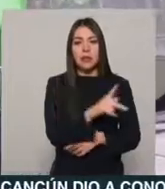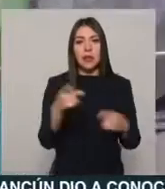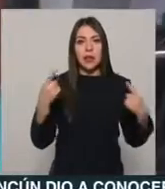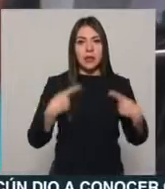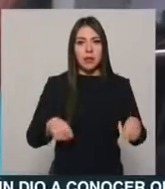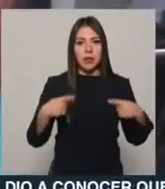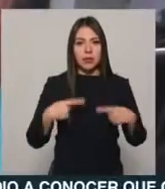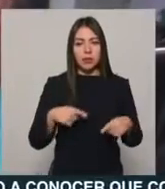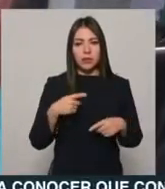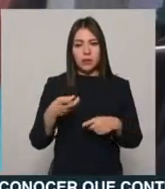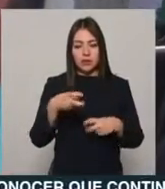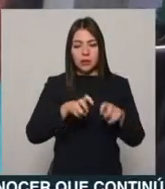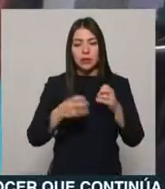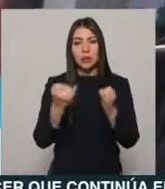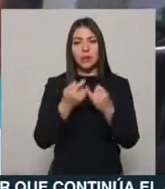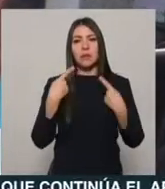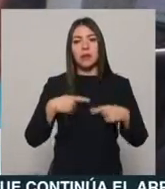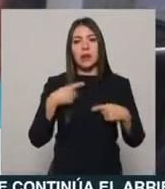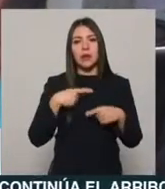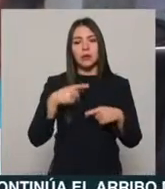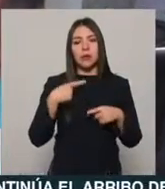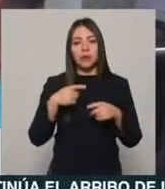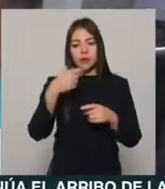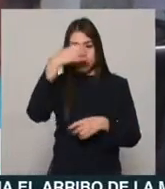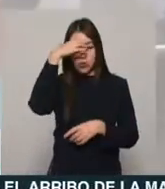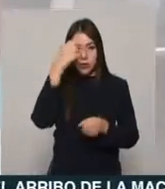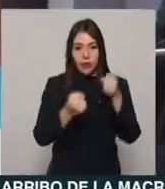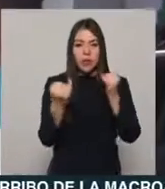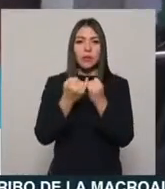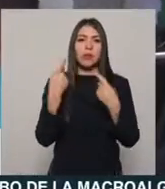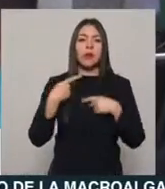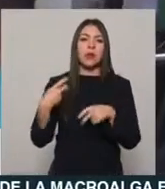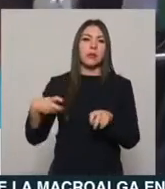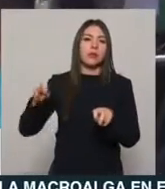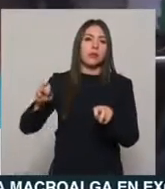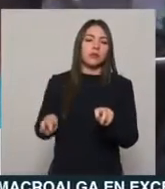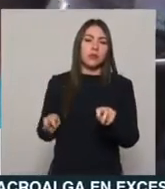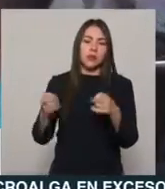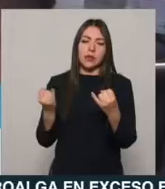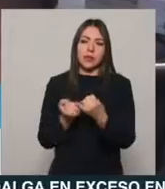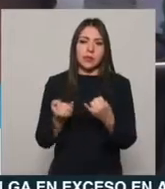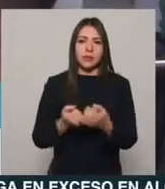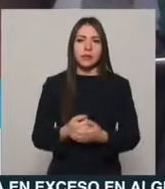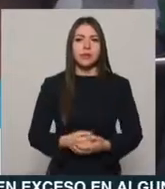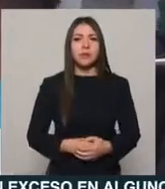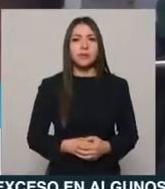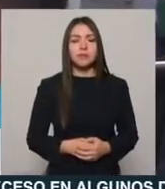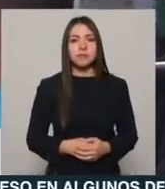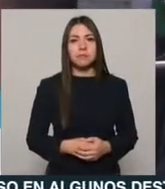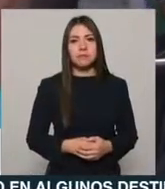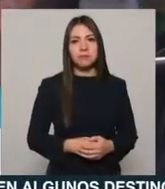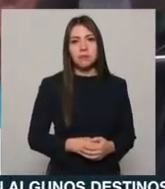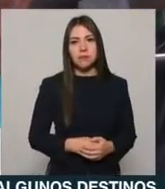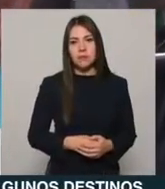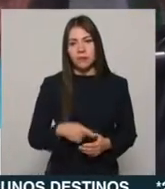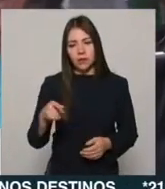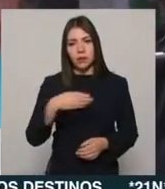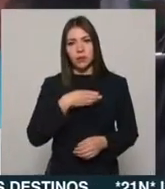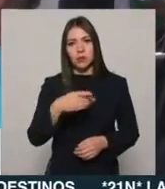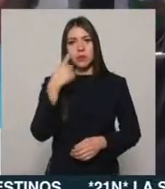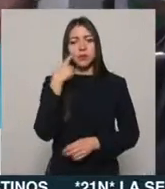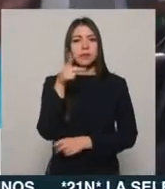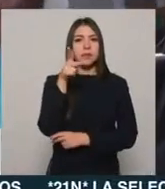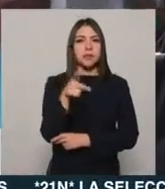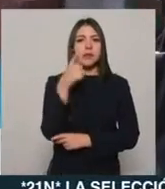pasajeros. Esa ya la registraron, inclusive lo de las cámaras, ¿no? Que es bueno, que es bueno, porque al menos